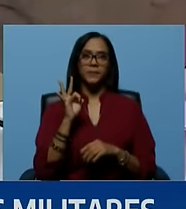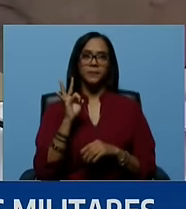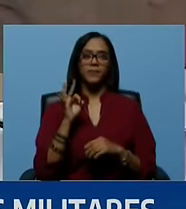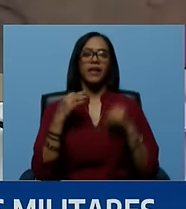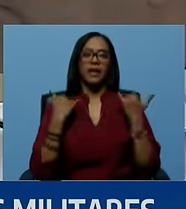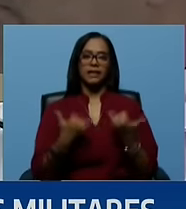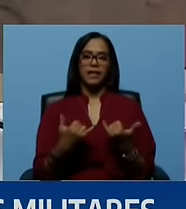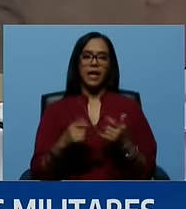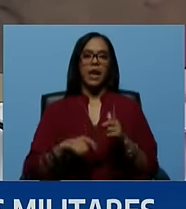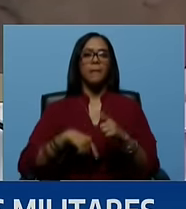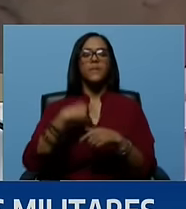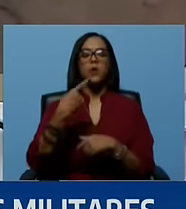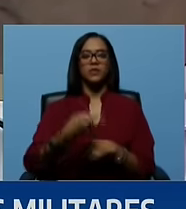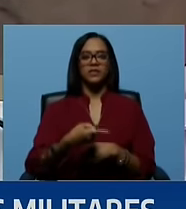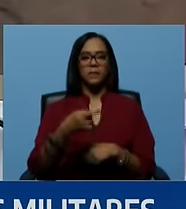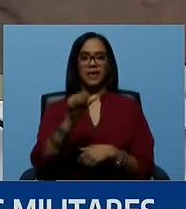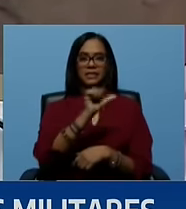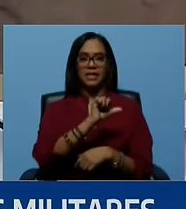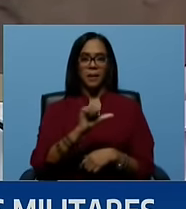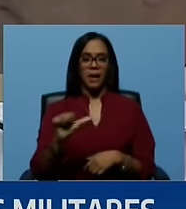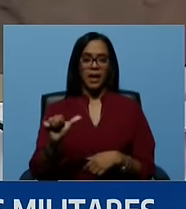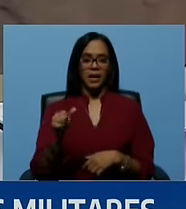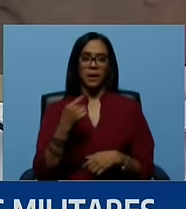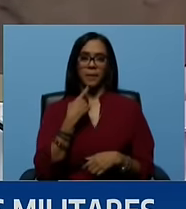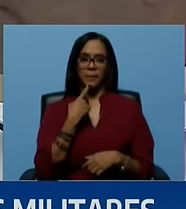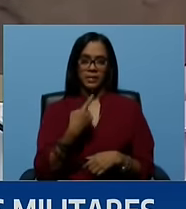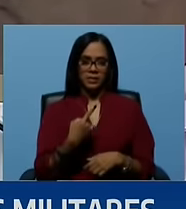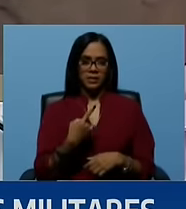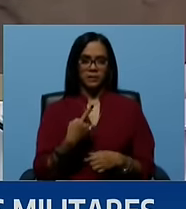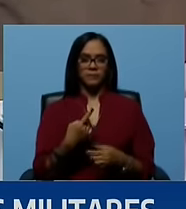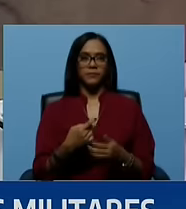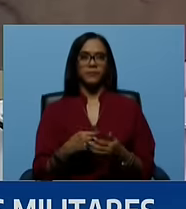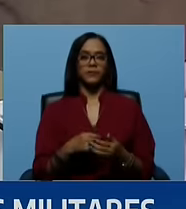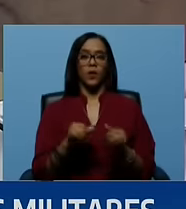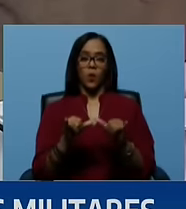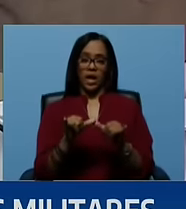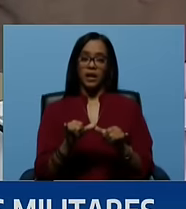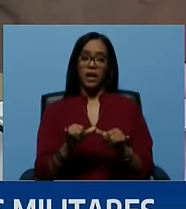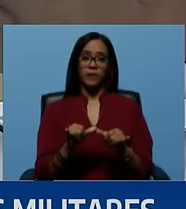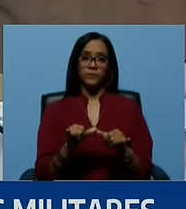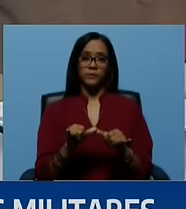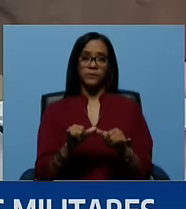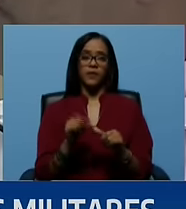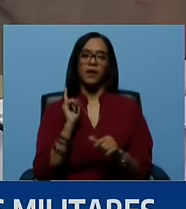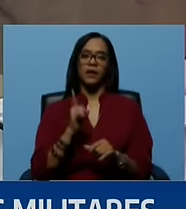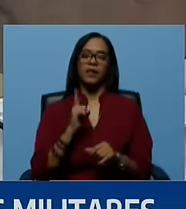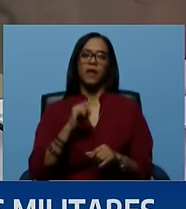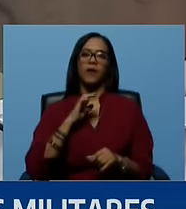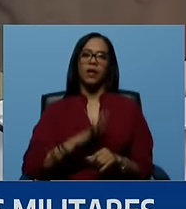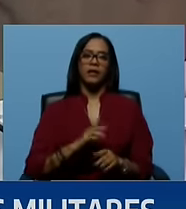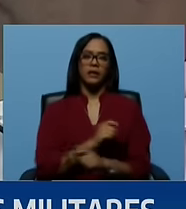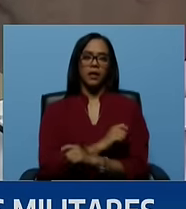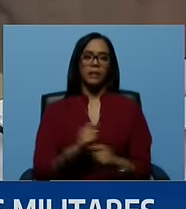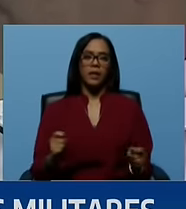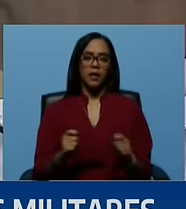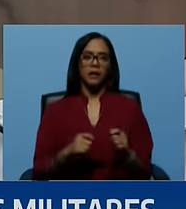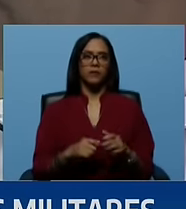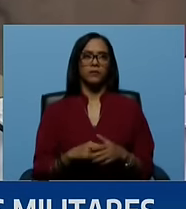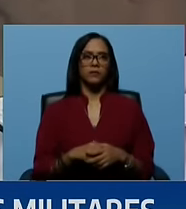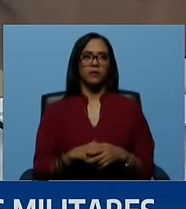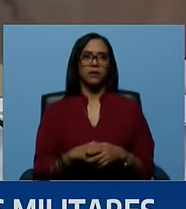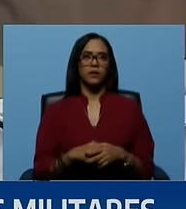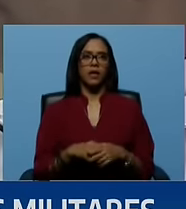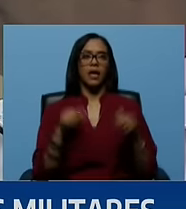la próxima semana me dicen los ingenieros que deben estar culminados en esta